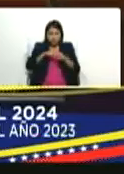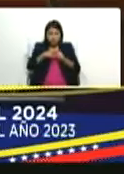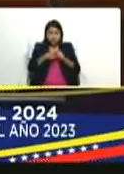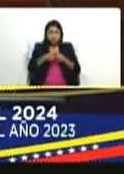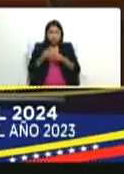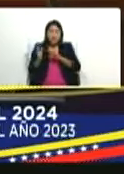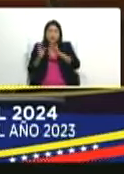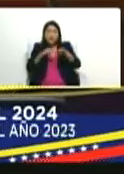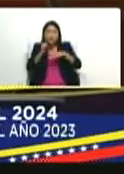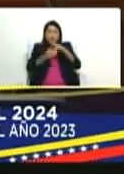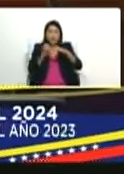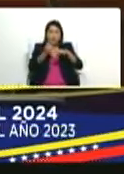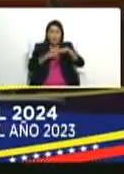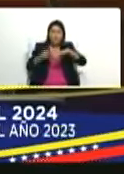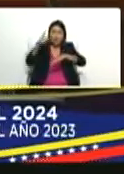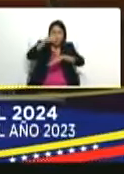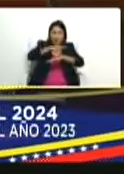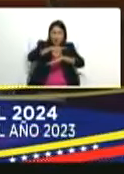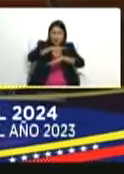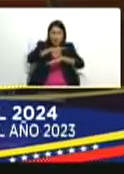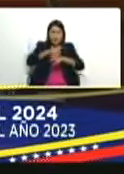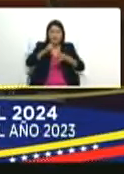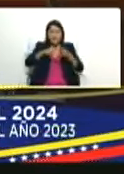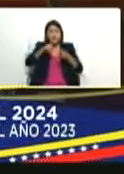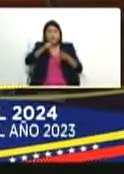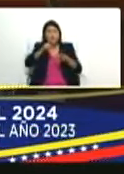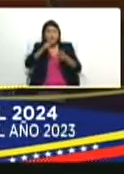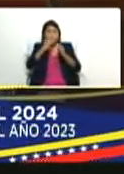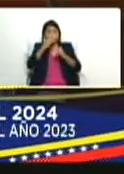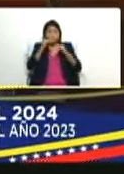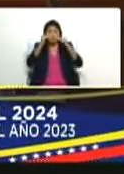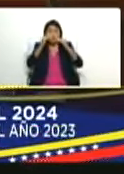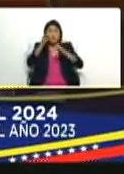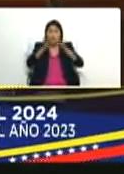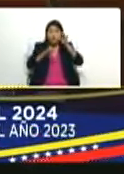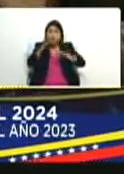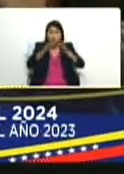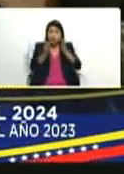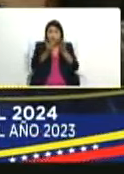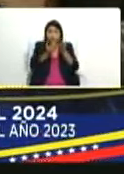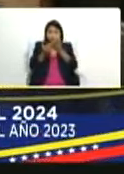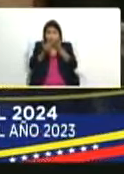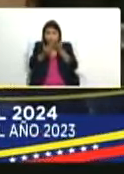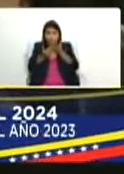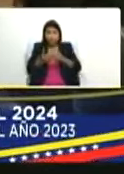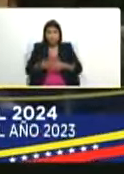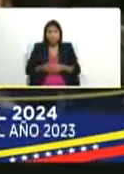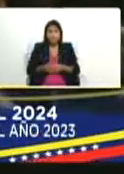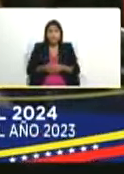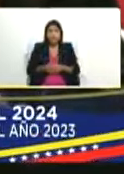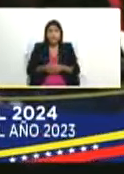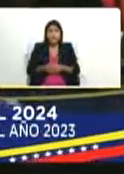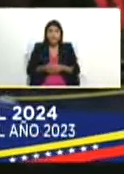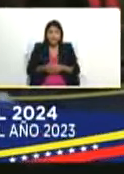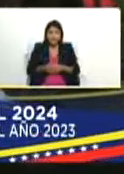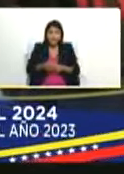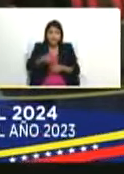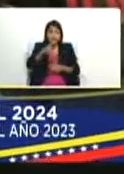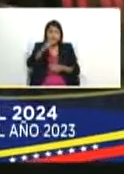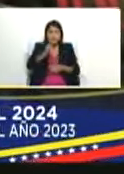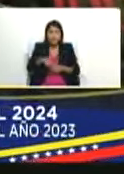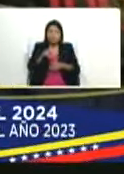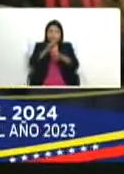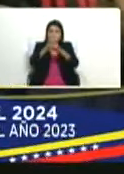de Investigación y Posgrado y el Instituto Iberoamericano de Altos Estudios Judiciales. De igual forma, vale destacar el despliegue de la